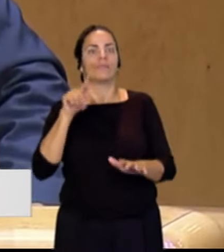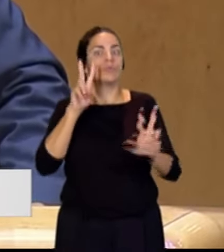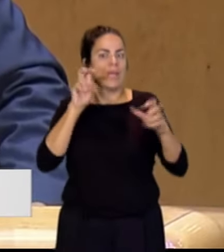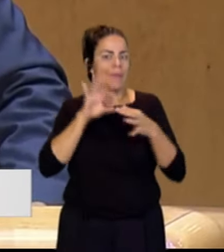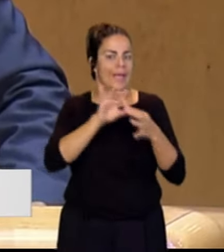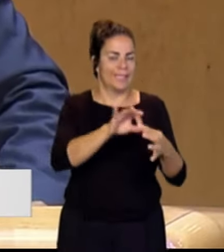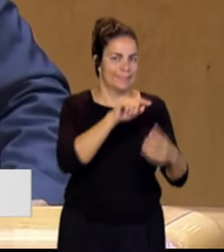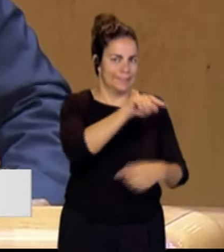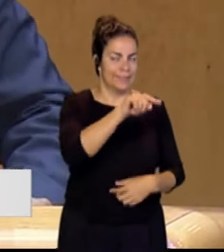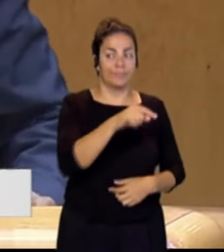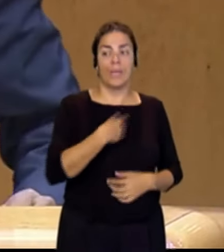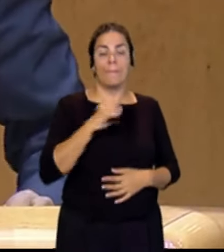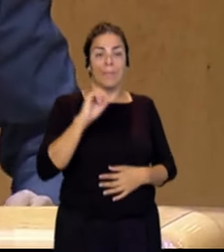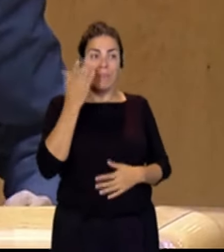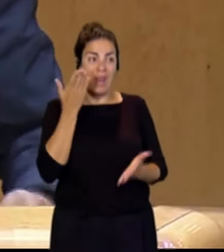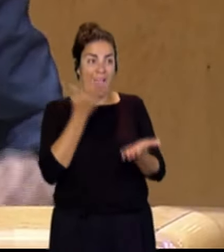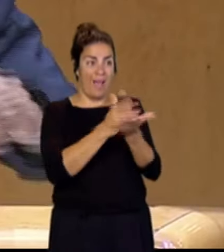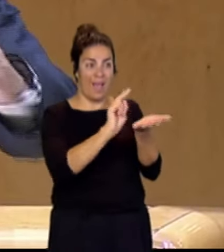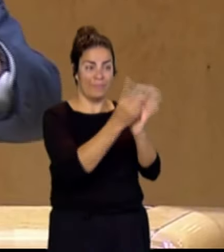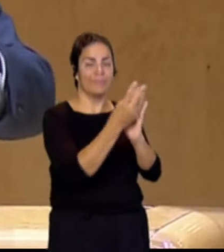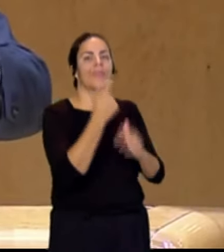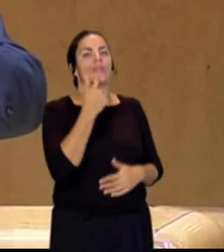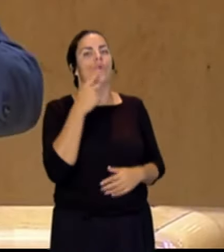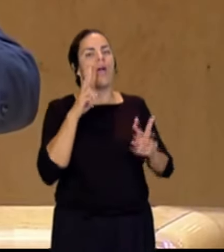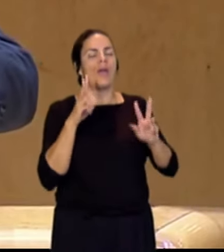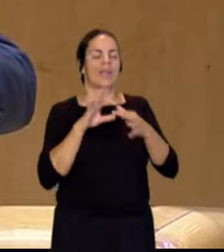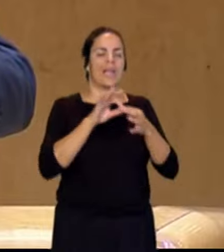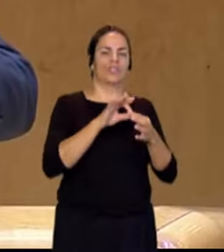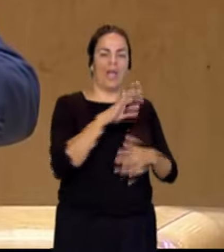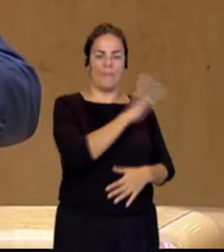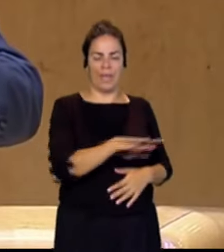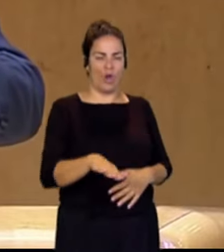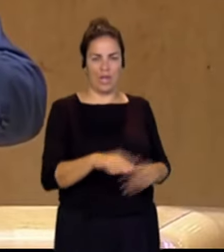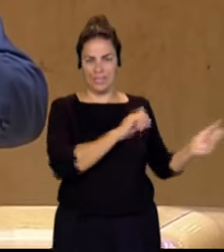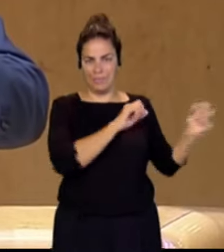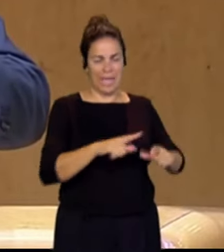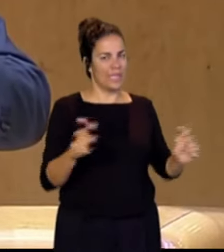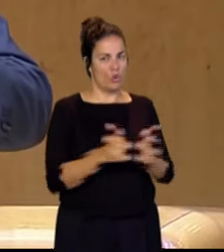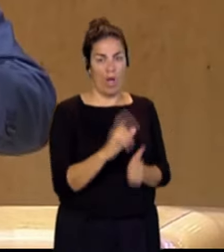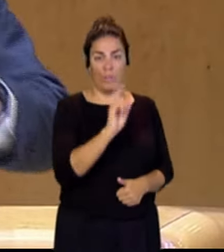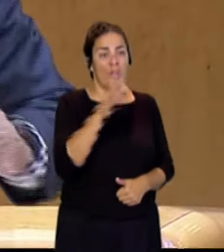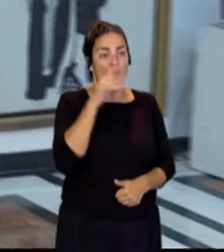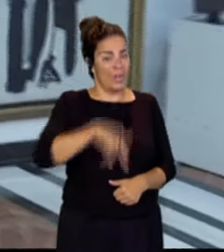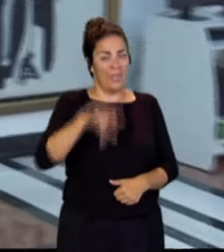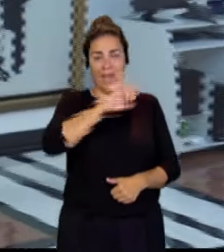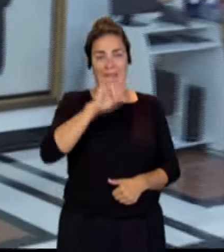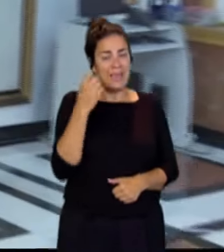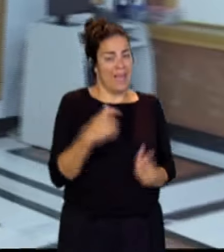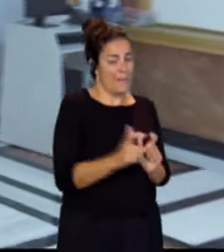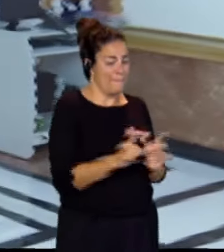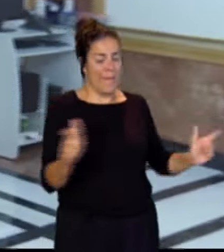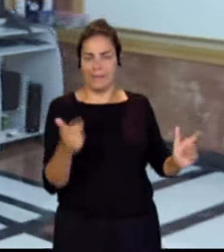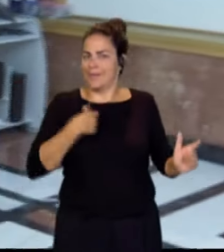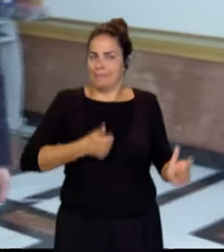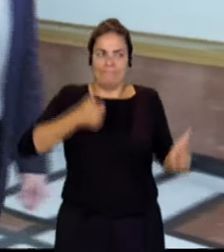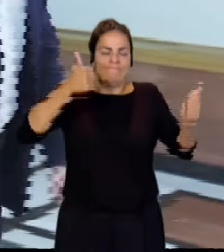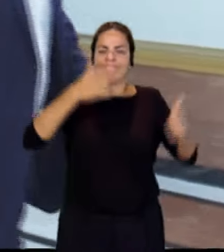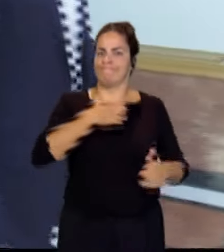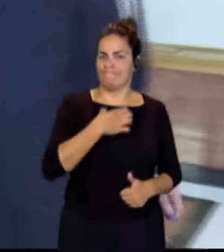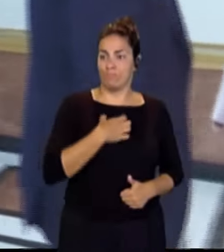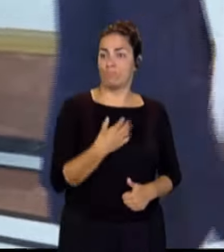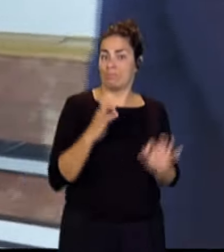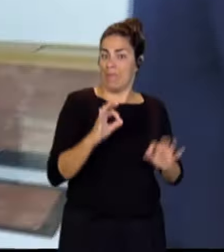inmigrantes no acompañados cuya cantidad es ya del todo insostenible en Canarias ayer mismo los gobiernos